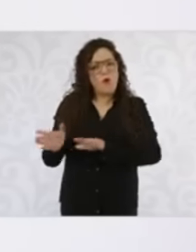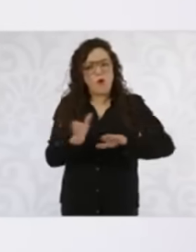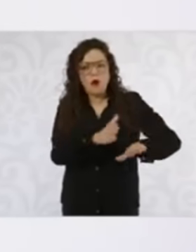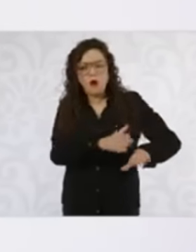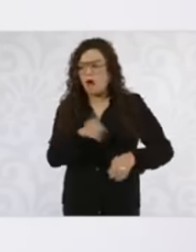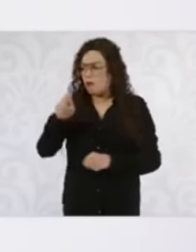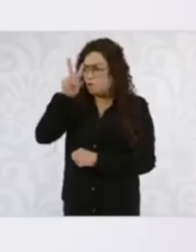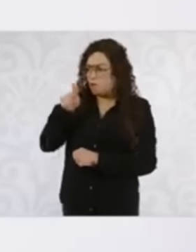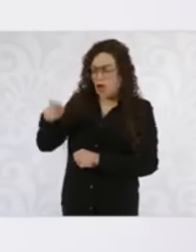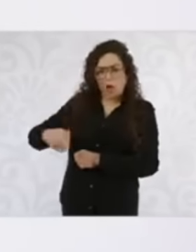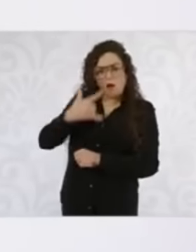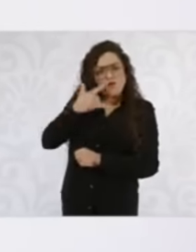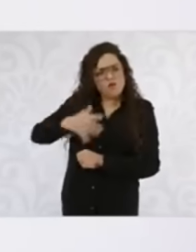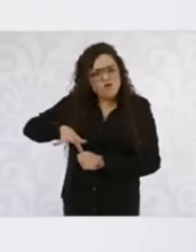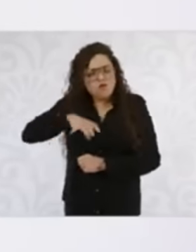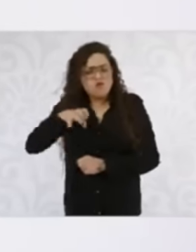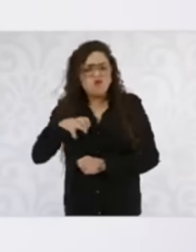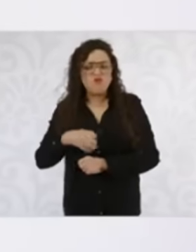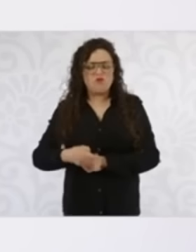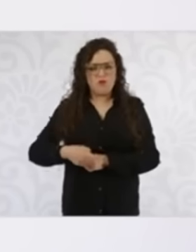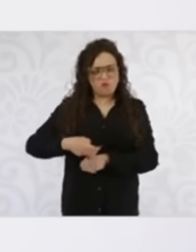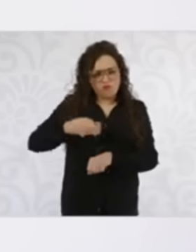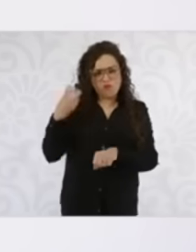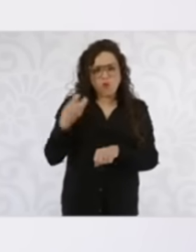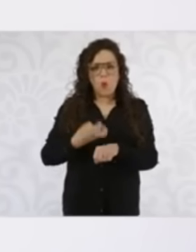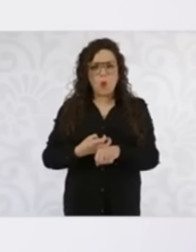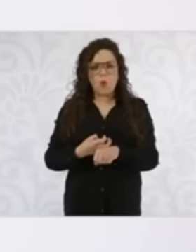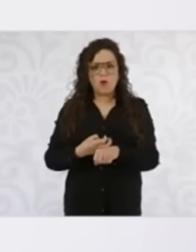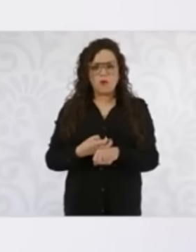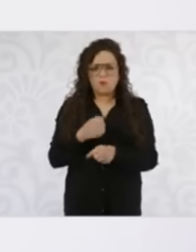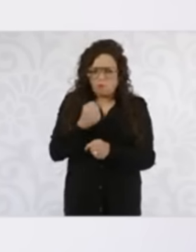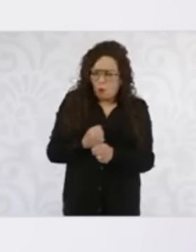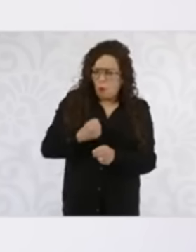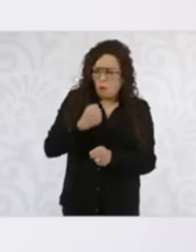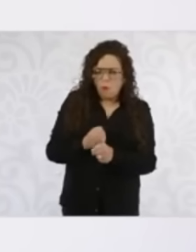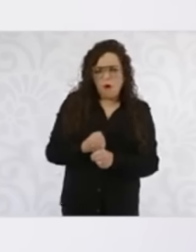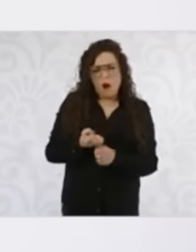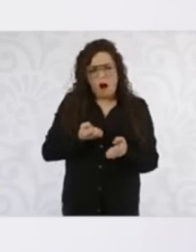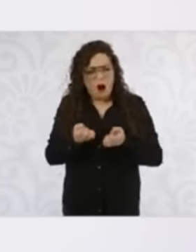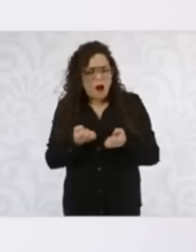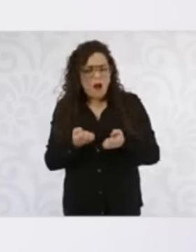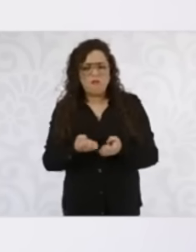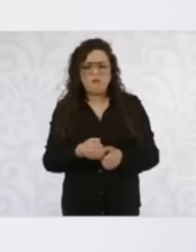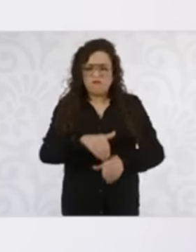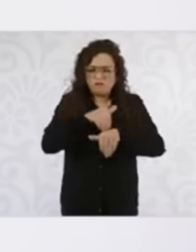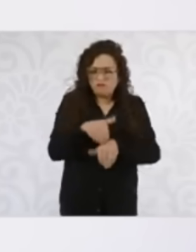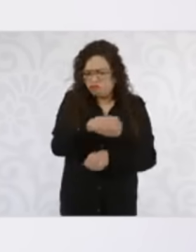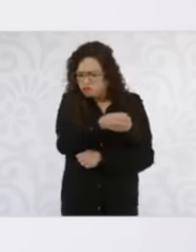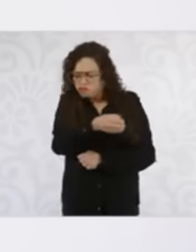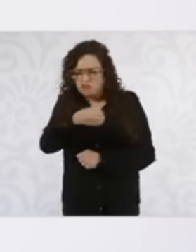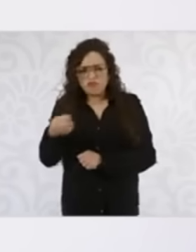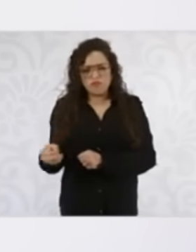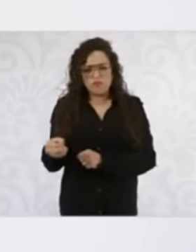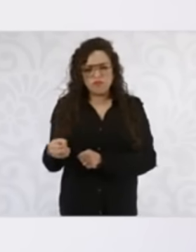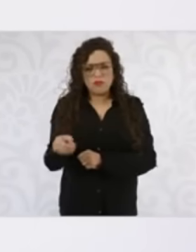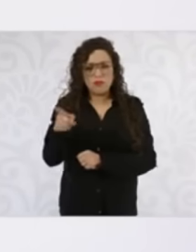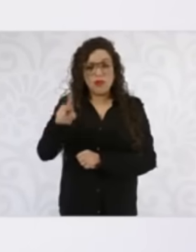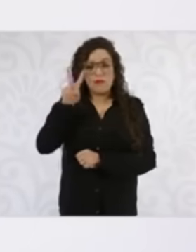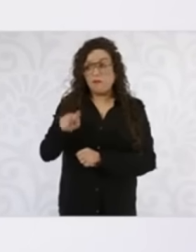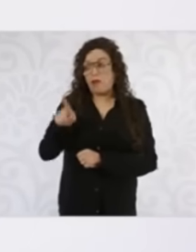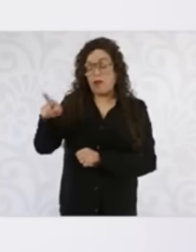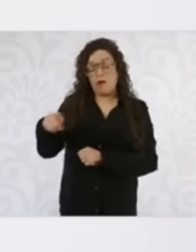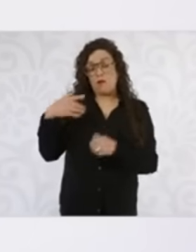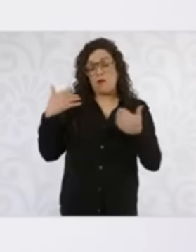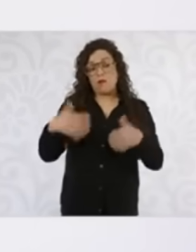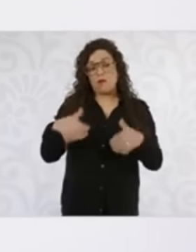ahora aparece directamente en el IMSS-Bienestar. El año pasado todavía aparecía una parte en lo que se llamaba